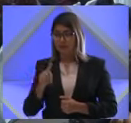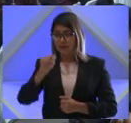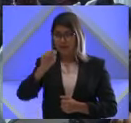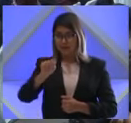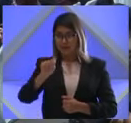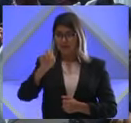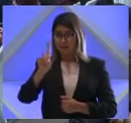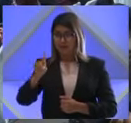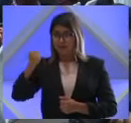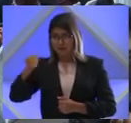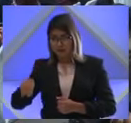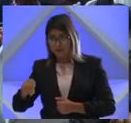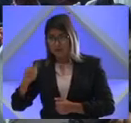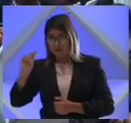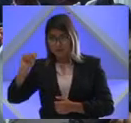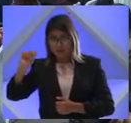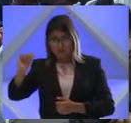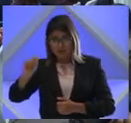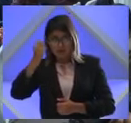dm la tecnología